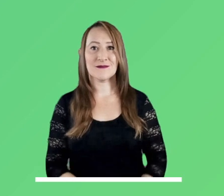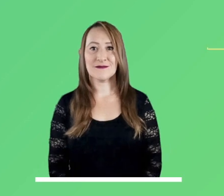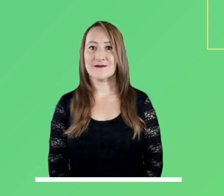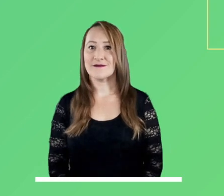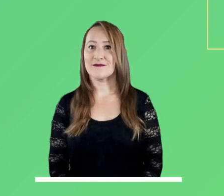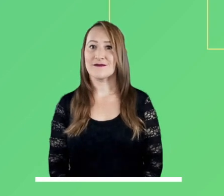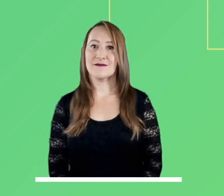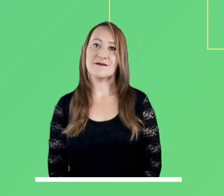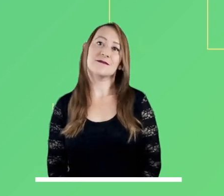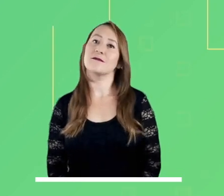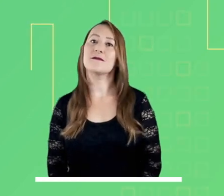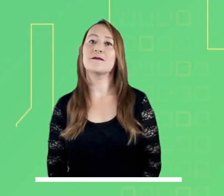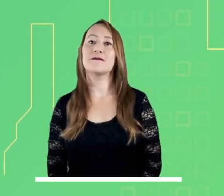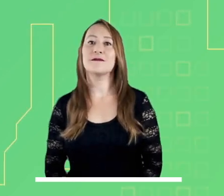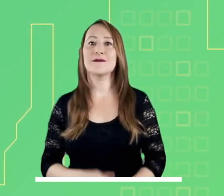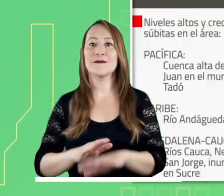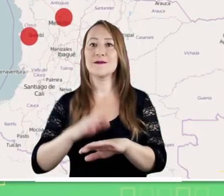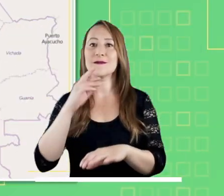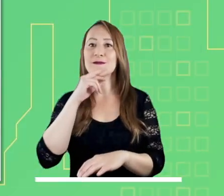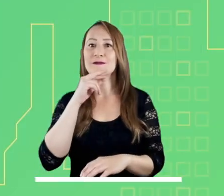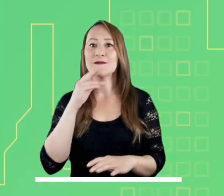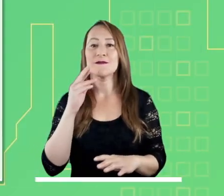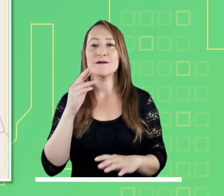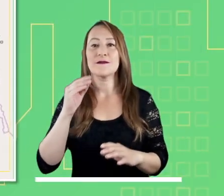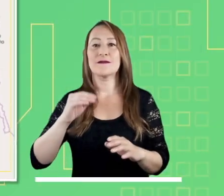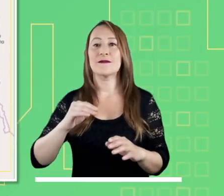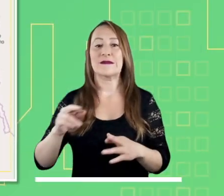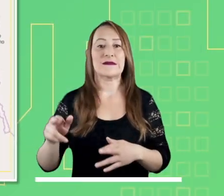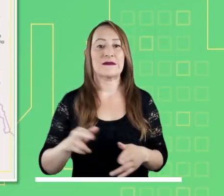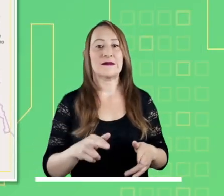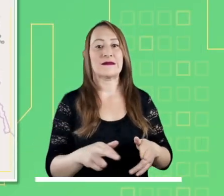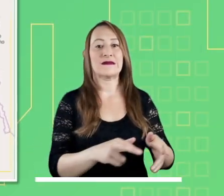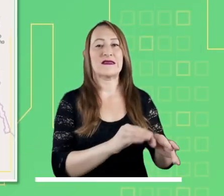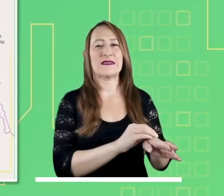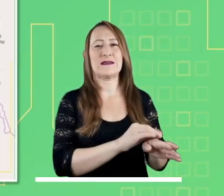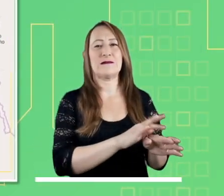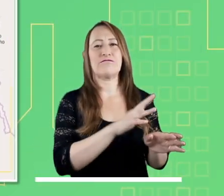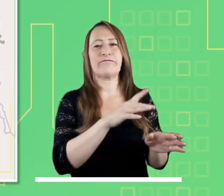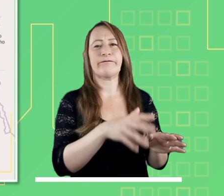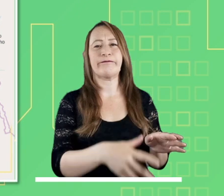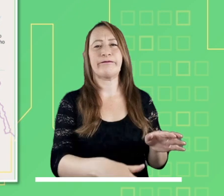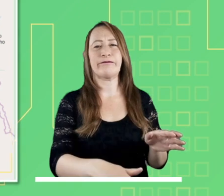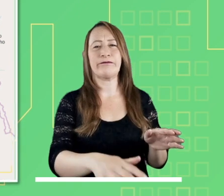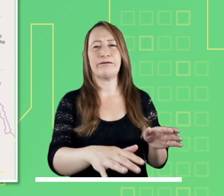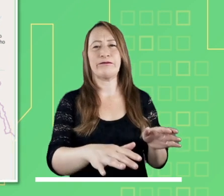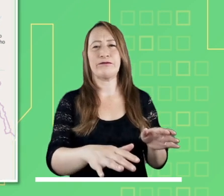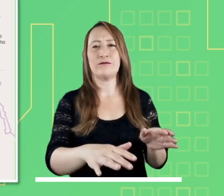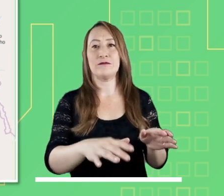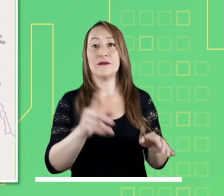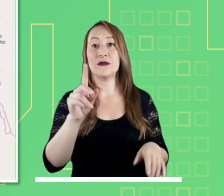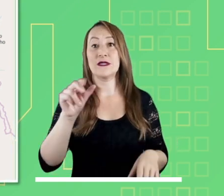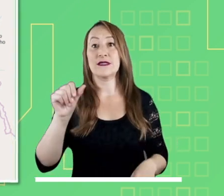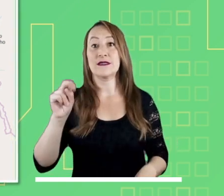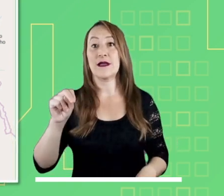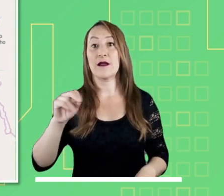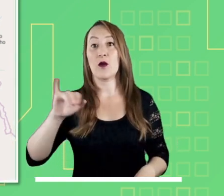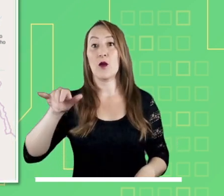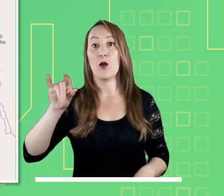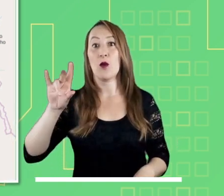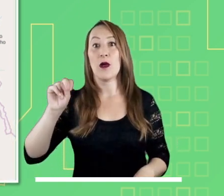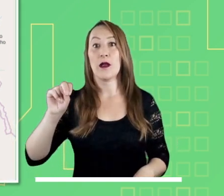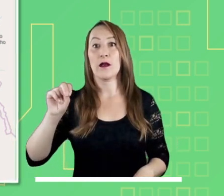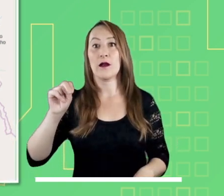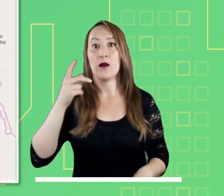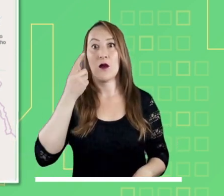Veamos ahora las alertas que se encuentran activas. Alerta roja por desbordamientos en la parte alta del río San